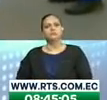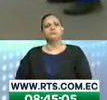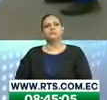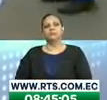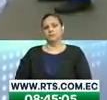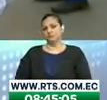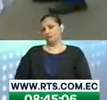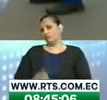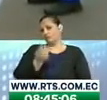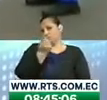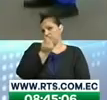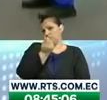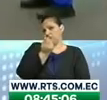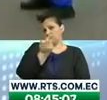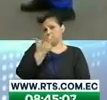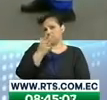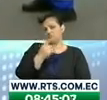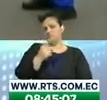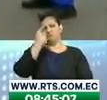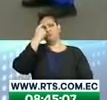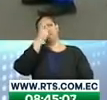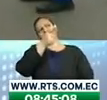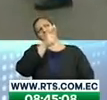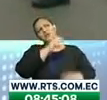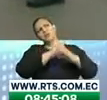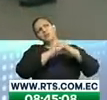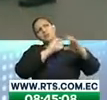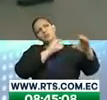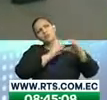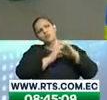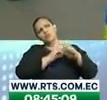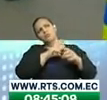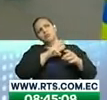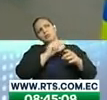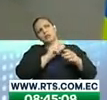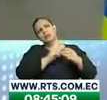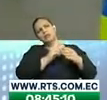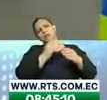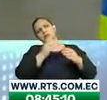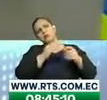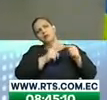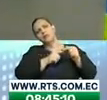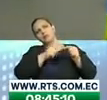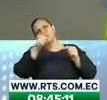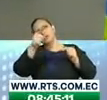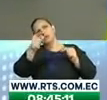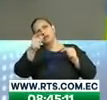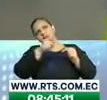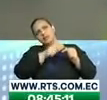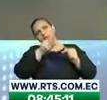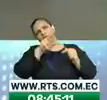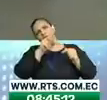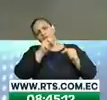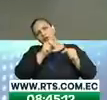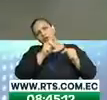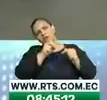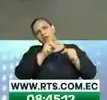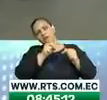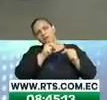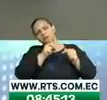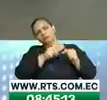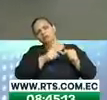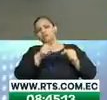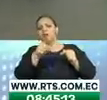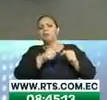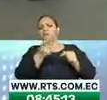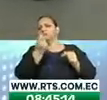personas salen con su pasaje restringido y no lo saca planificando de que tienen que coger 4 carros en vez de 2. Y